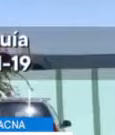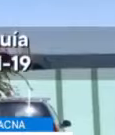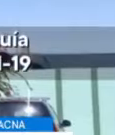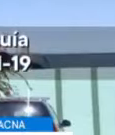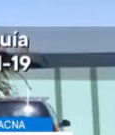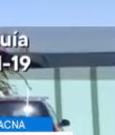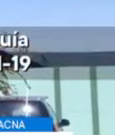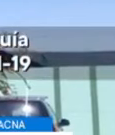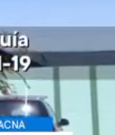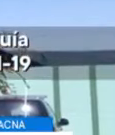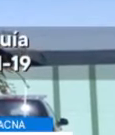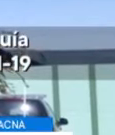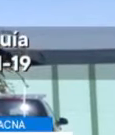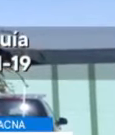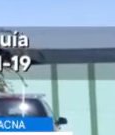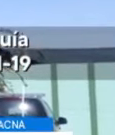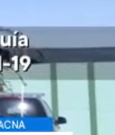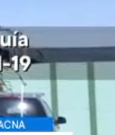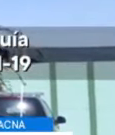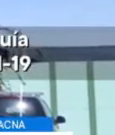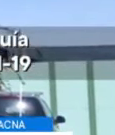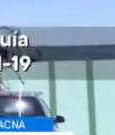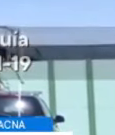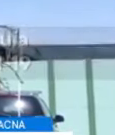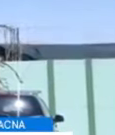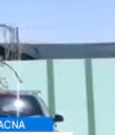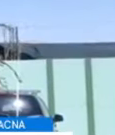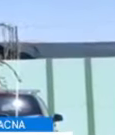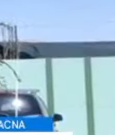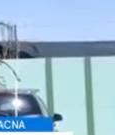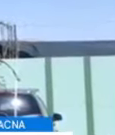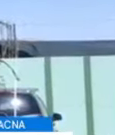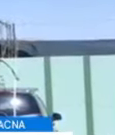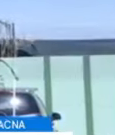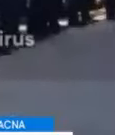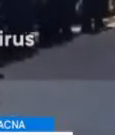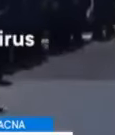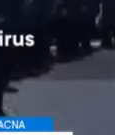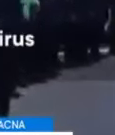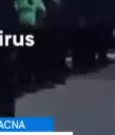yatatapajiri. Coronavirus, uzunia, jajaricha, sasina, yatiñataki.